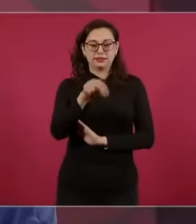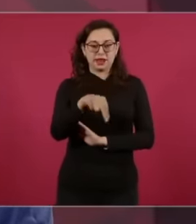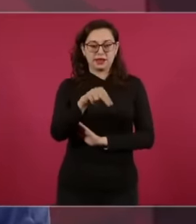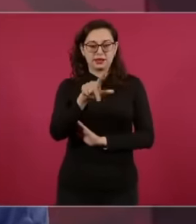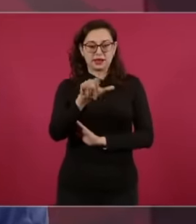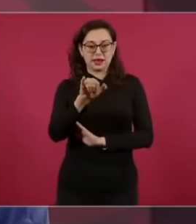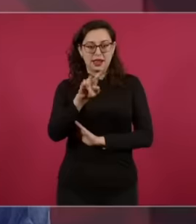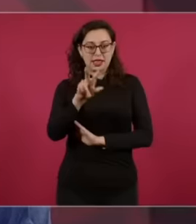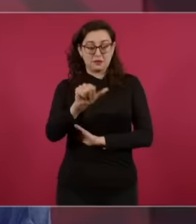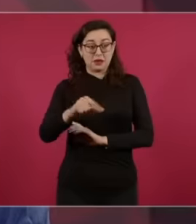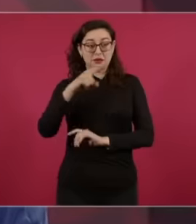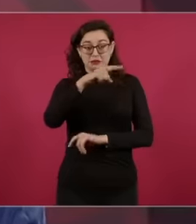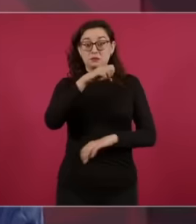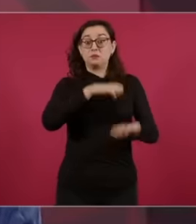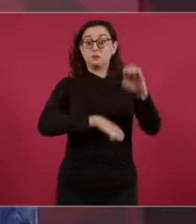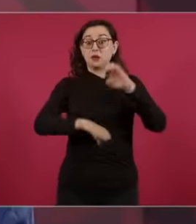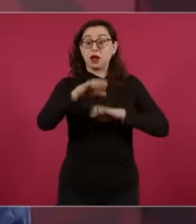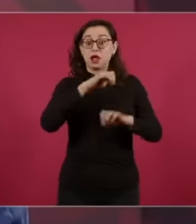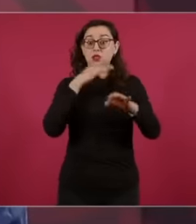el embajador.